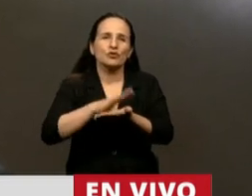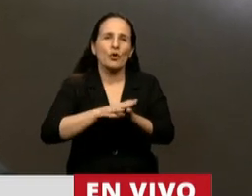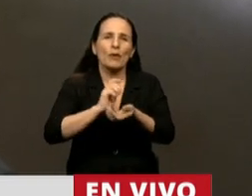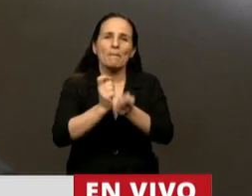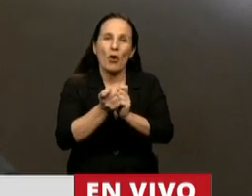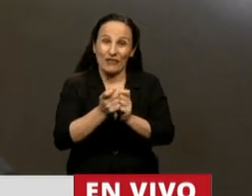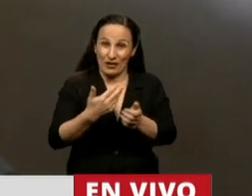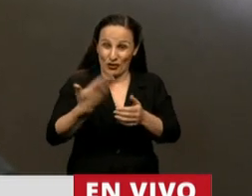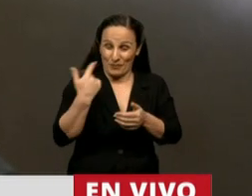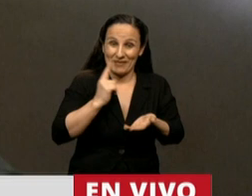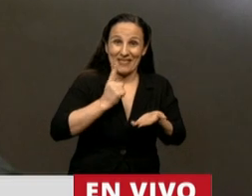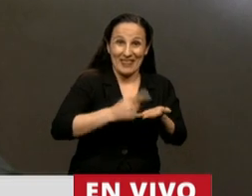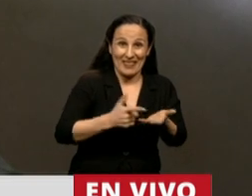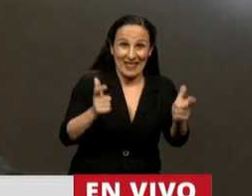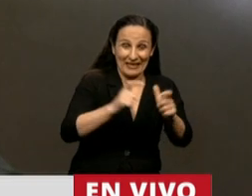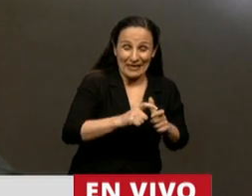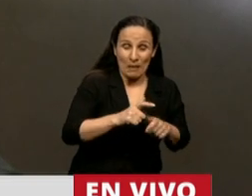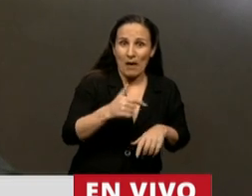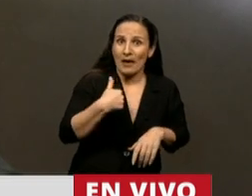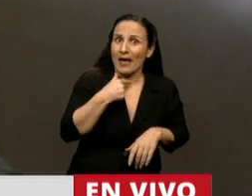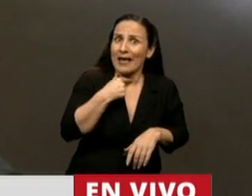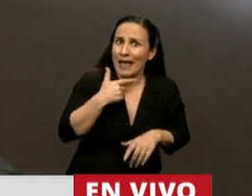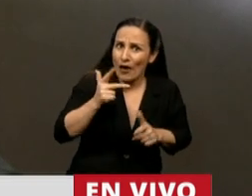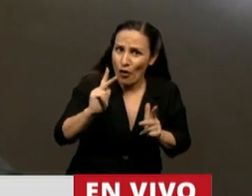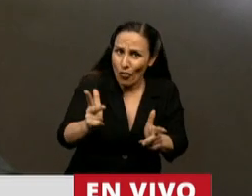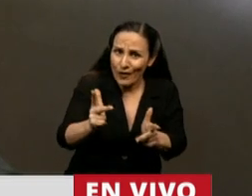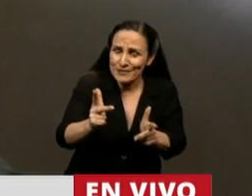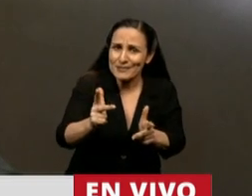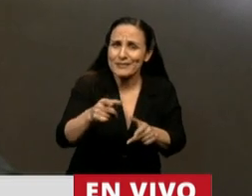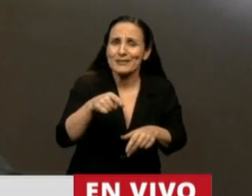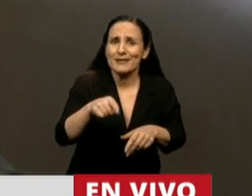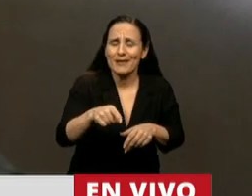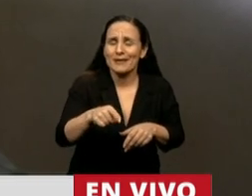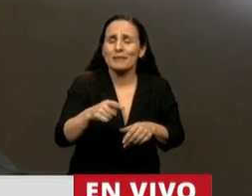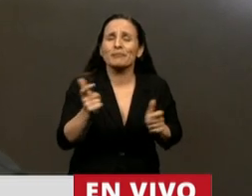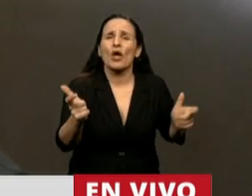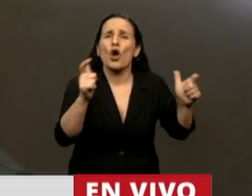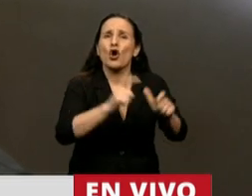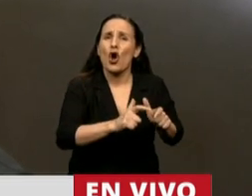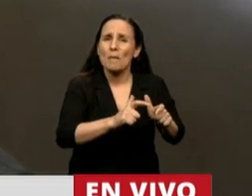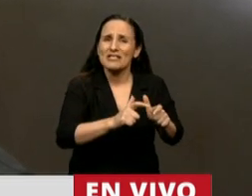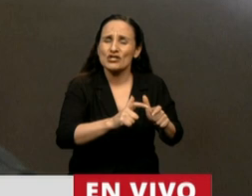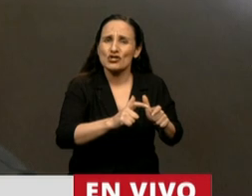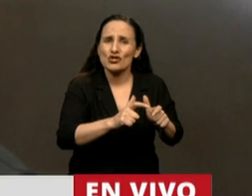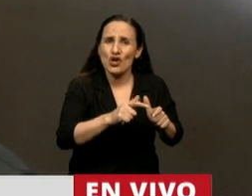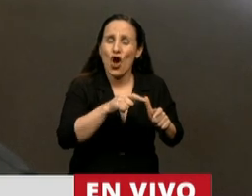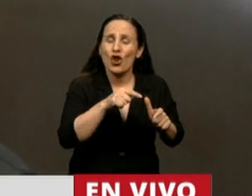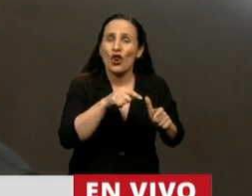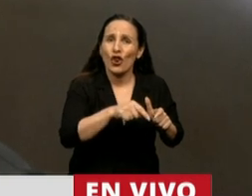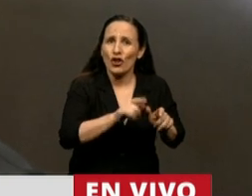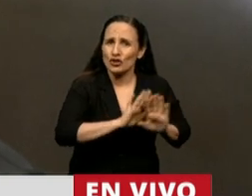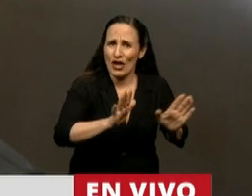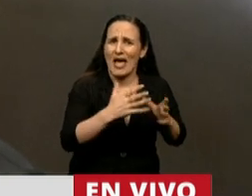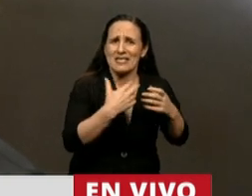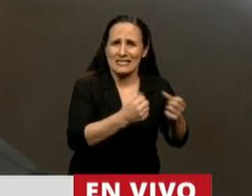este dictamen que quiero decir que tiene despacho de comisión de la comisión de